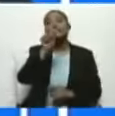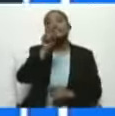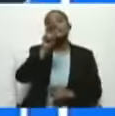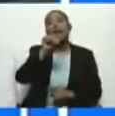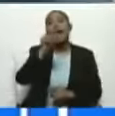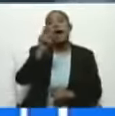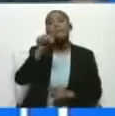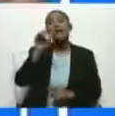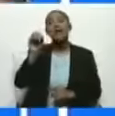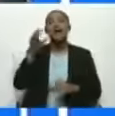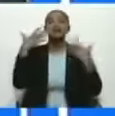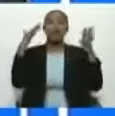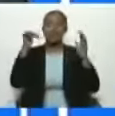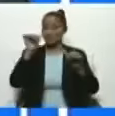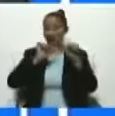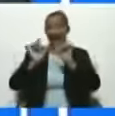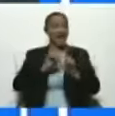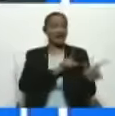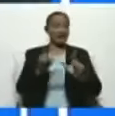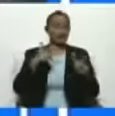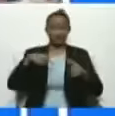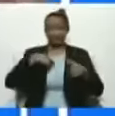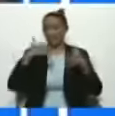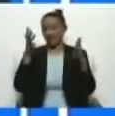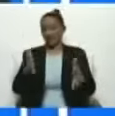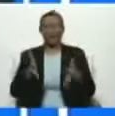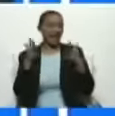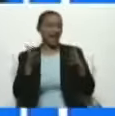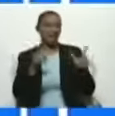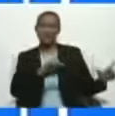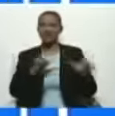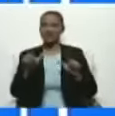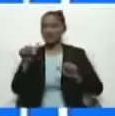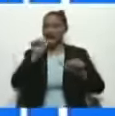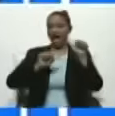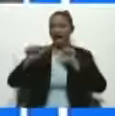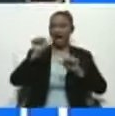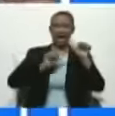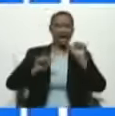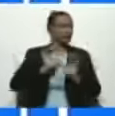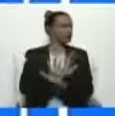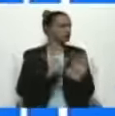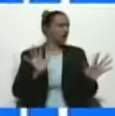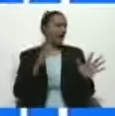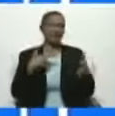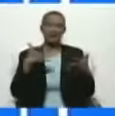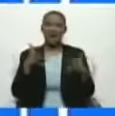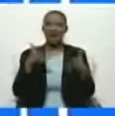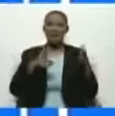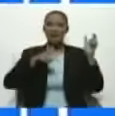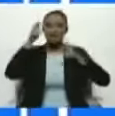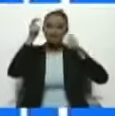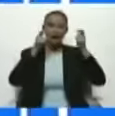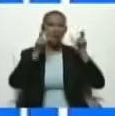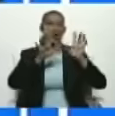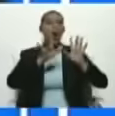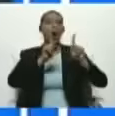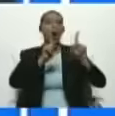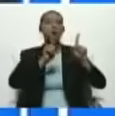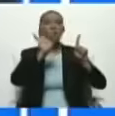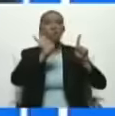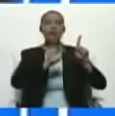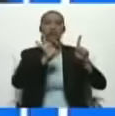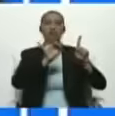celebrando que ya habían ganado el referendo revocatorio. No, ya ganamos. Ya ganamos, Chávez tiene 11 puntos en las